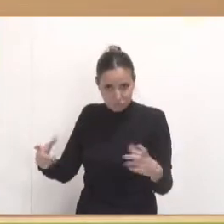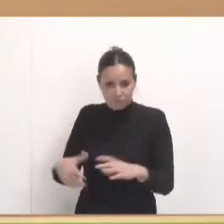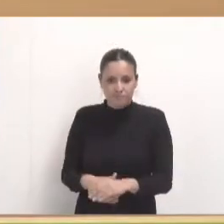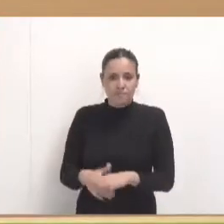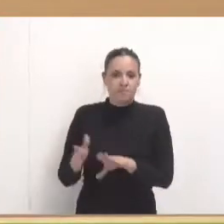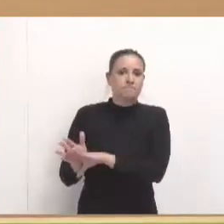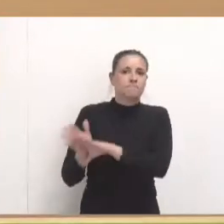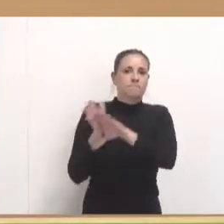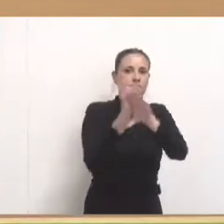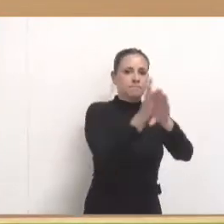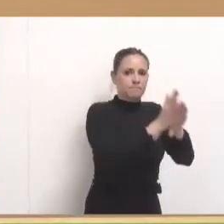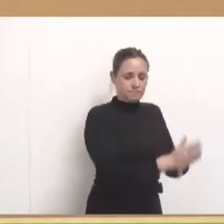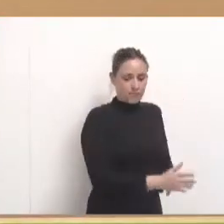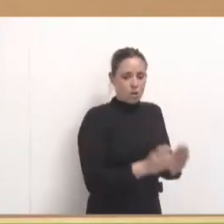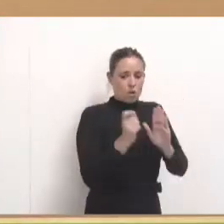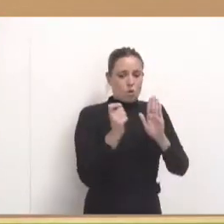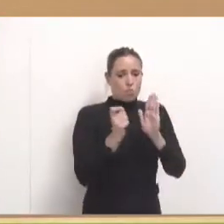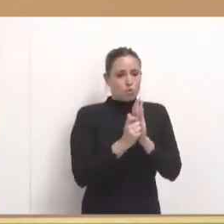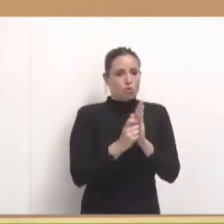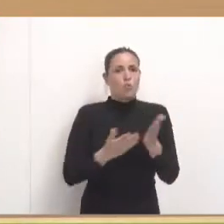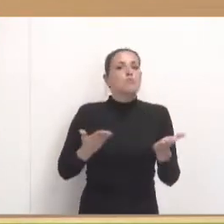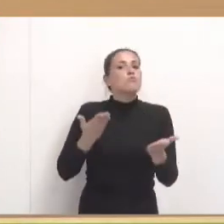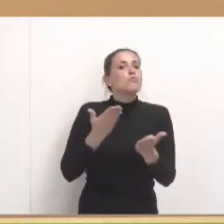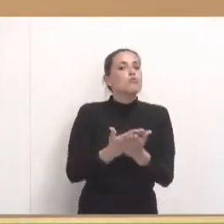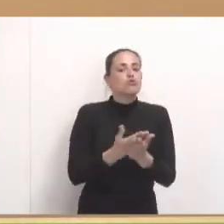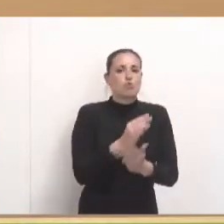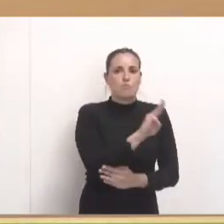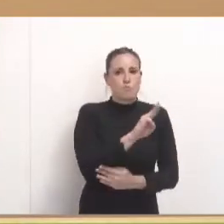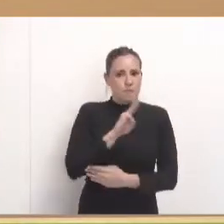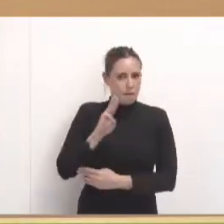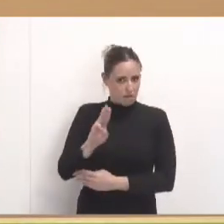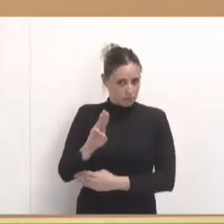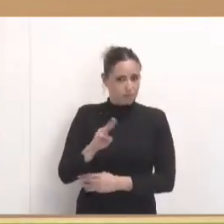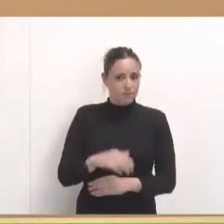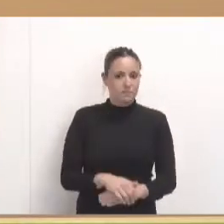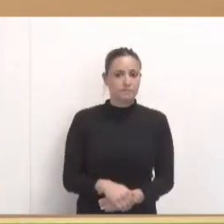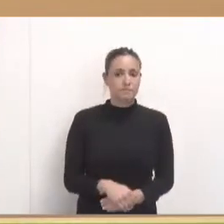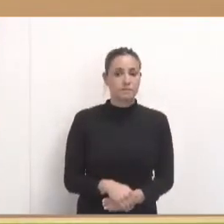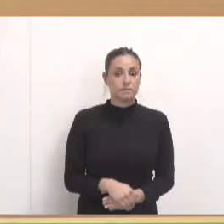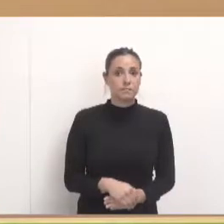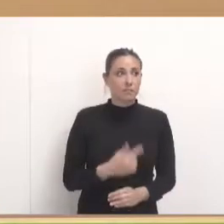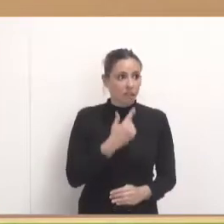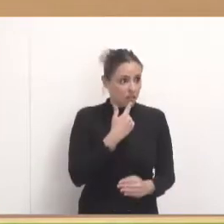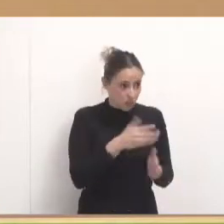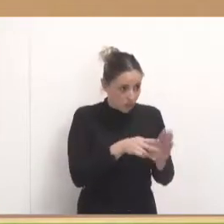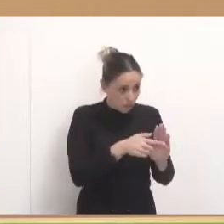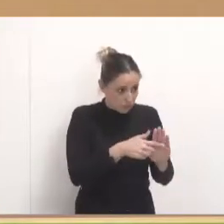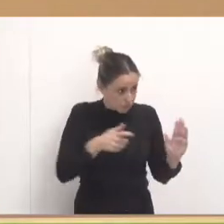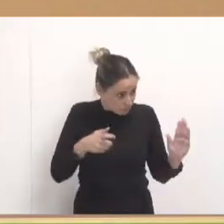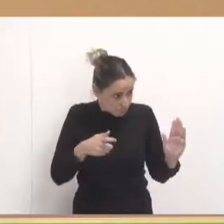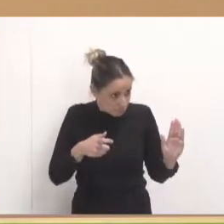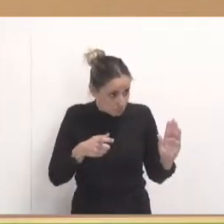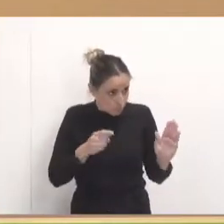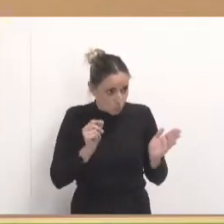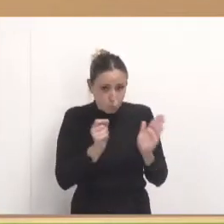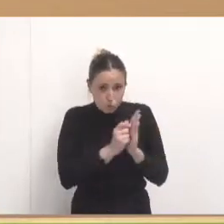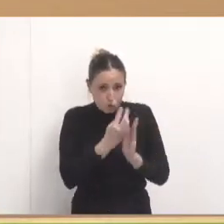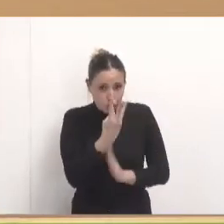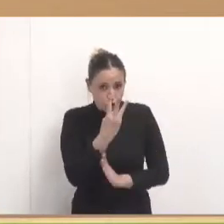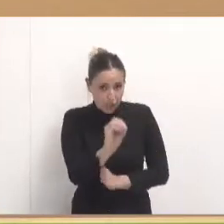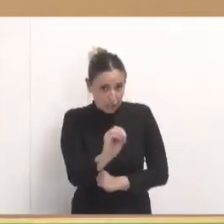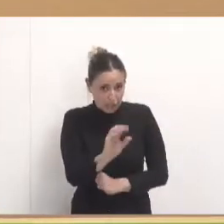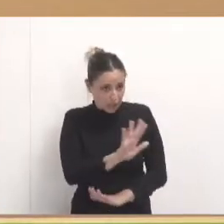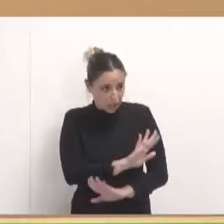Siguiente punto es una moción del Grupo Popular que anuncia que retira, el punto 30.